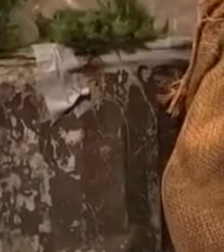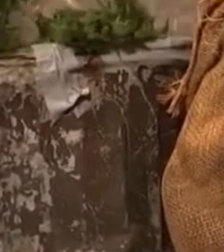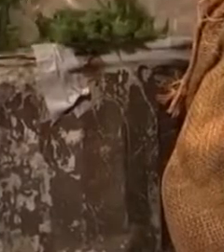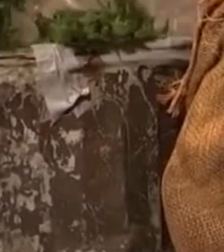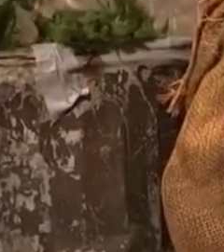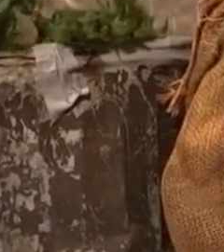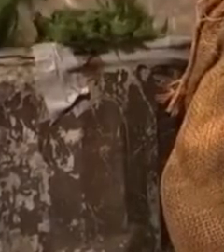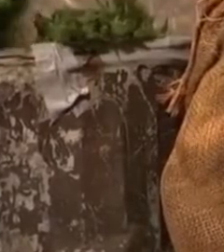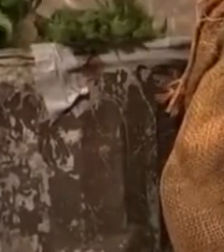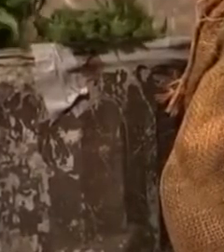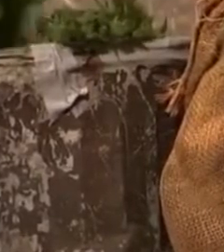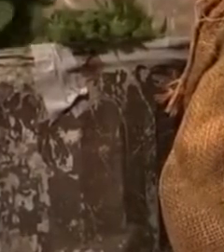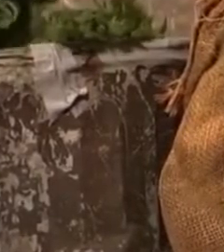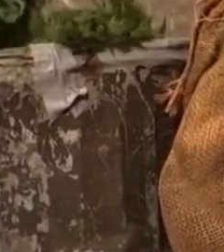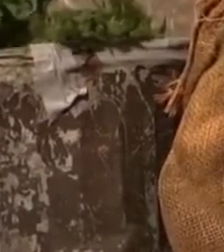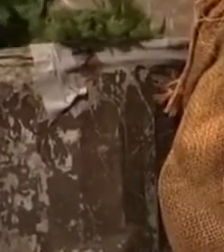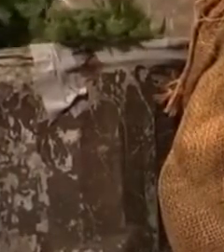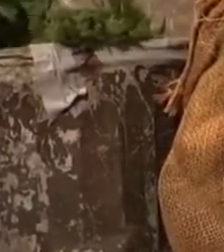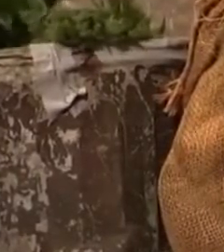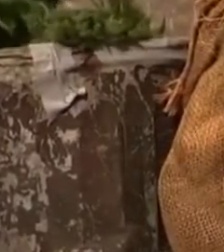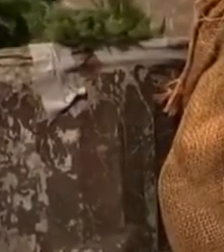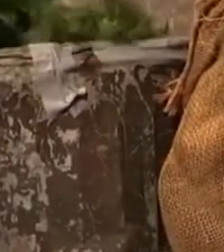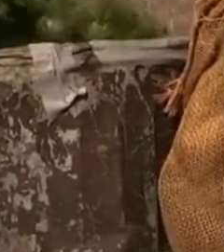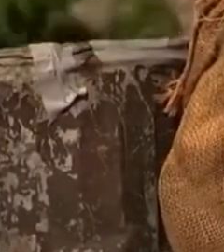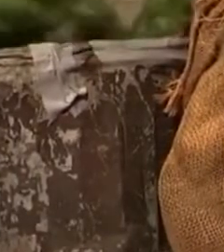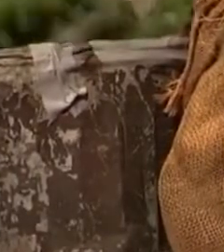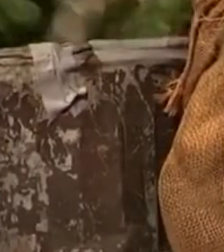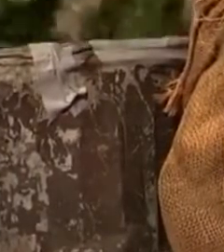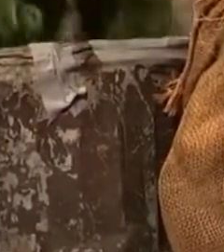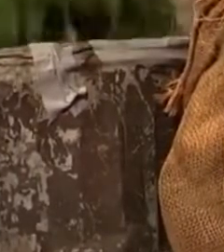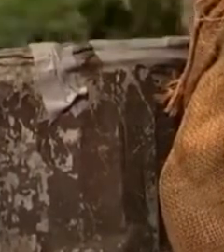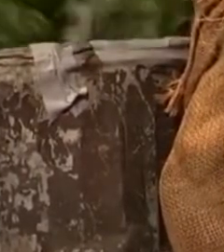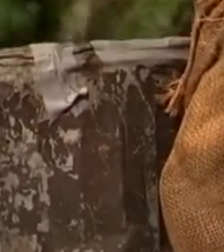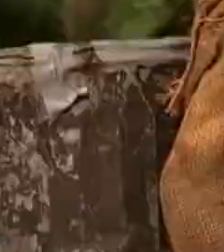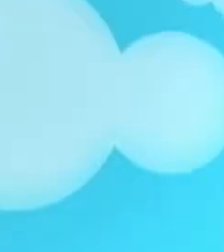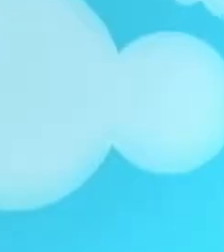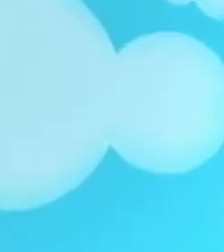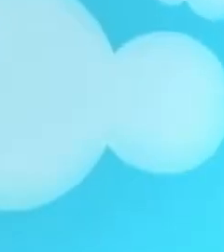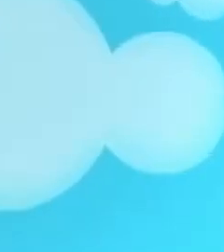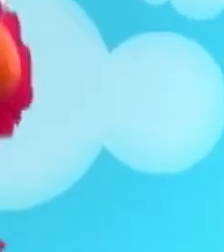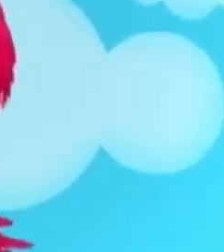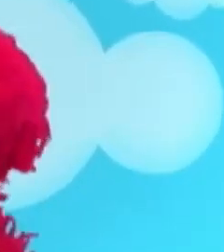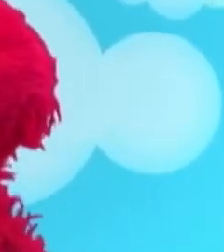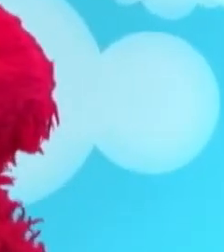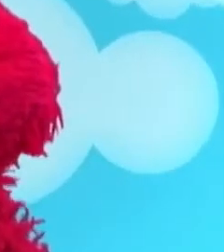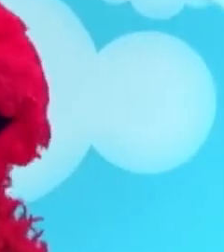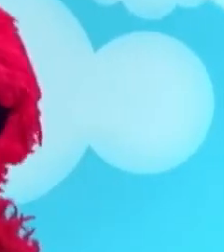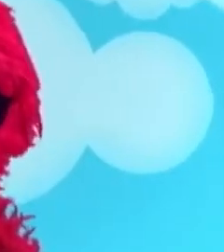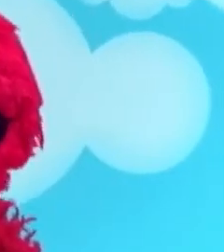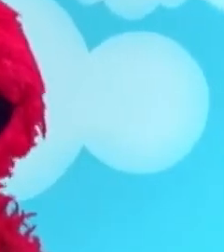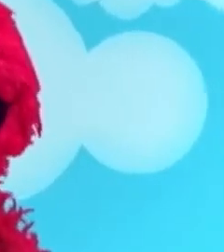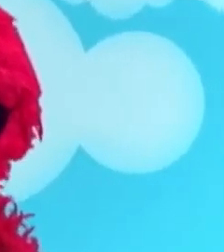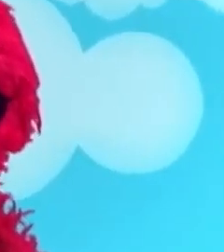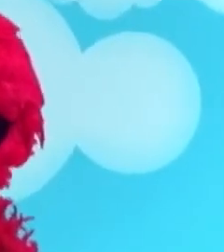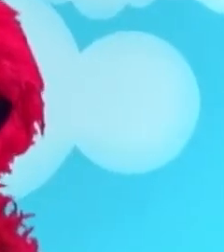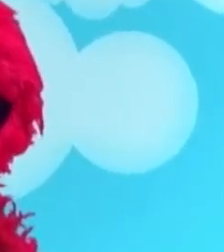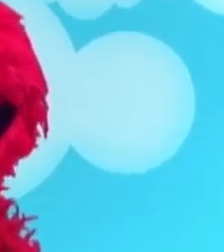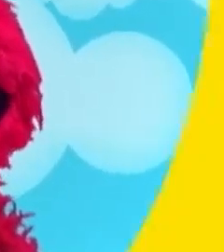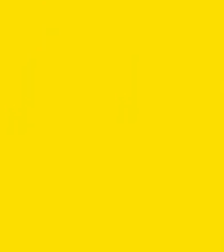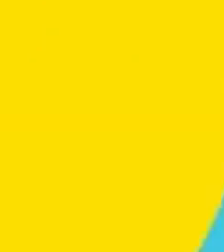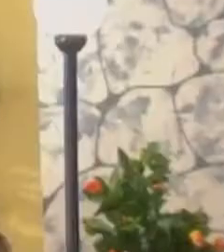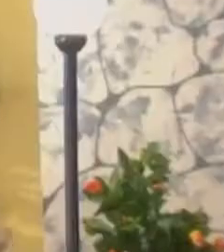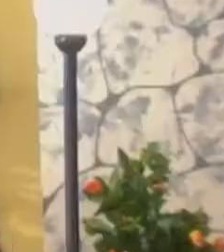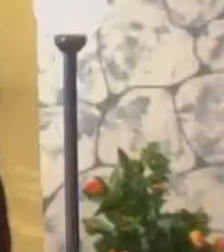¡Ninguna! ¡Son cero veces más las que quieres que cuente hasta cero! Sésamo, de lunes a viernes a las 10